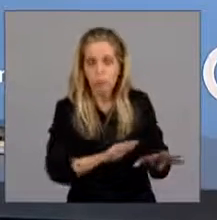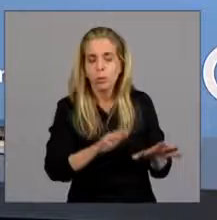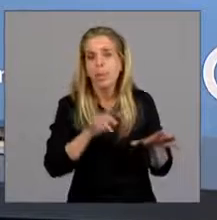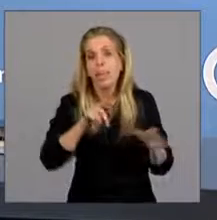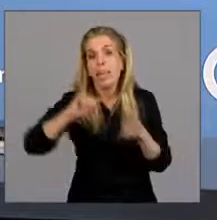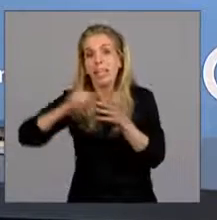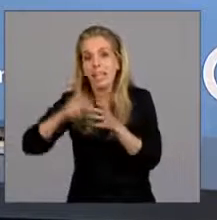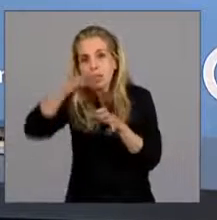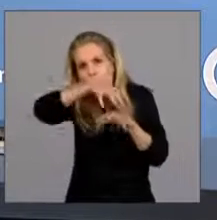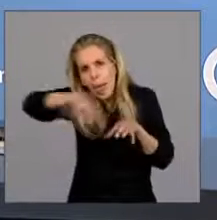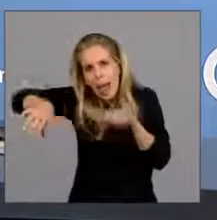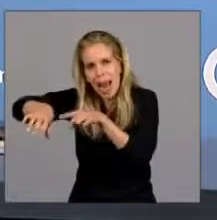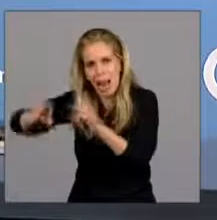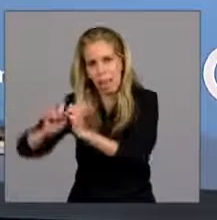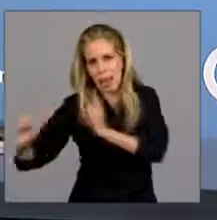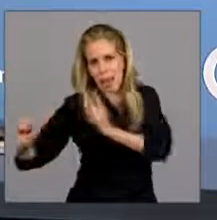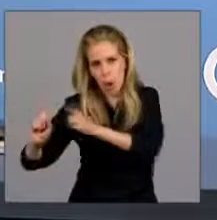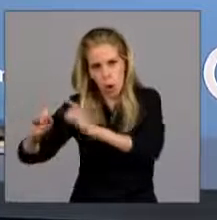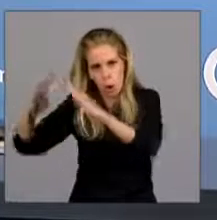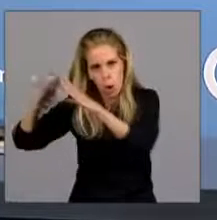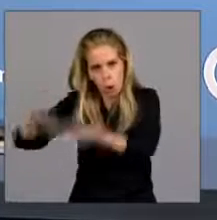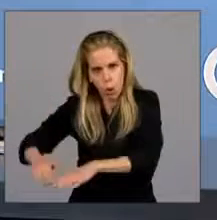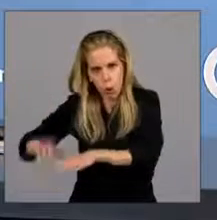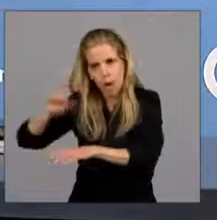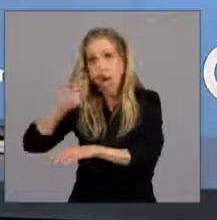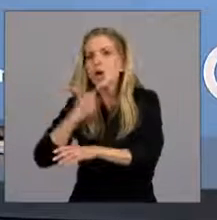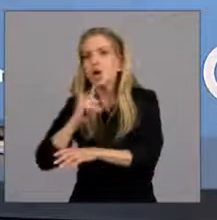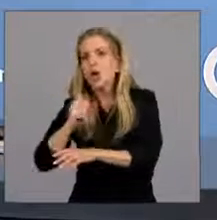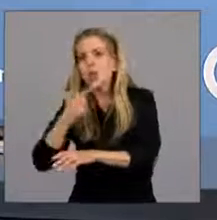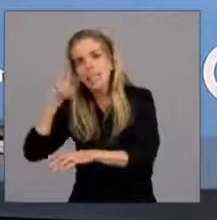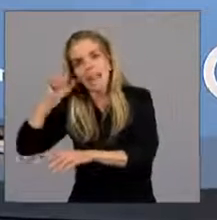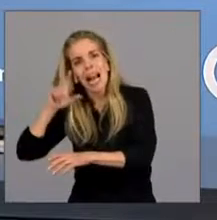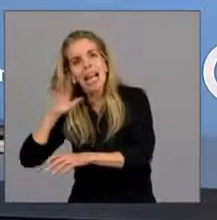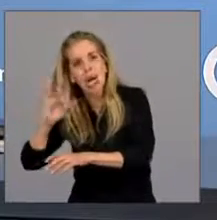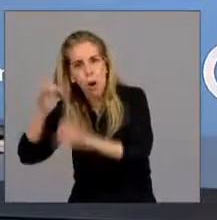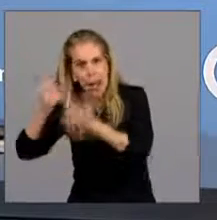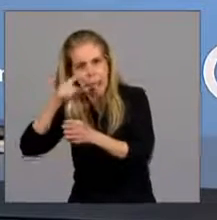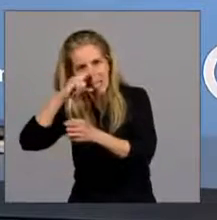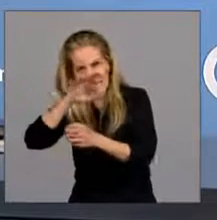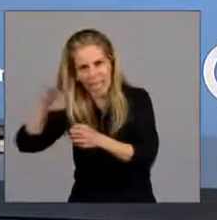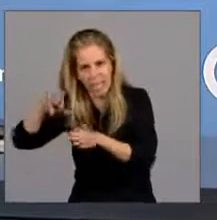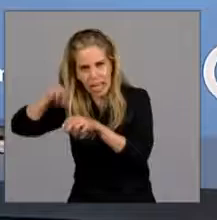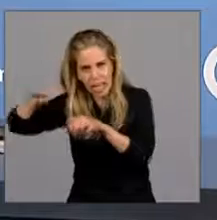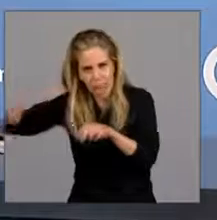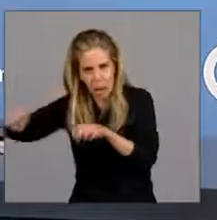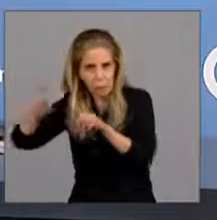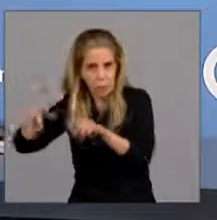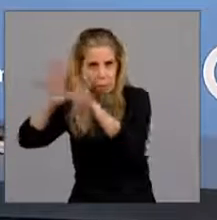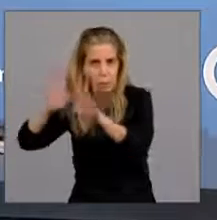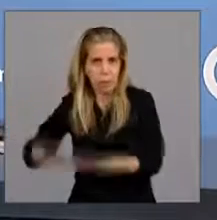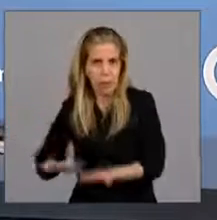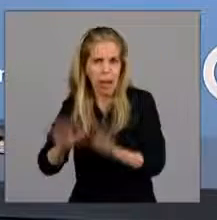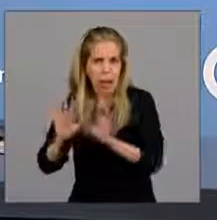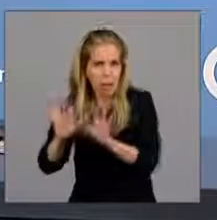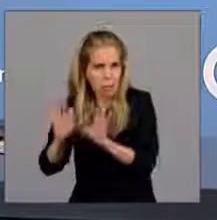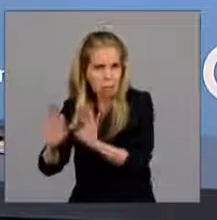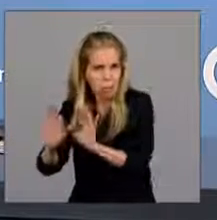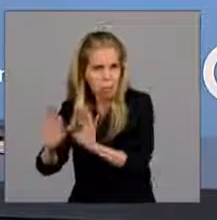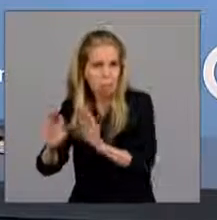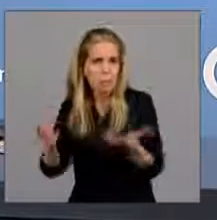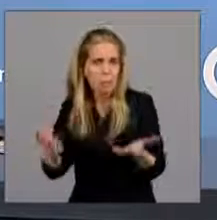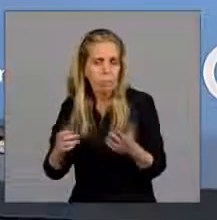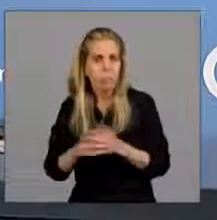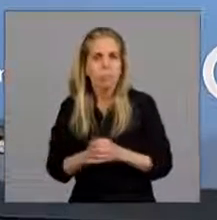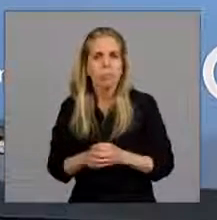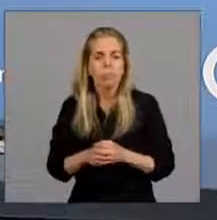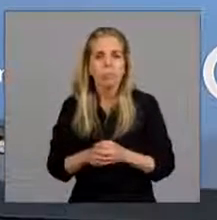centro de aislamiento de Costa Salguero, que tiene 700 lugares, con lo cual tenemos previsto toda esa logística, incluso los traslados y